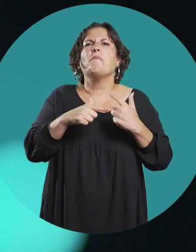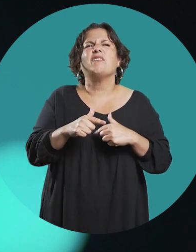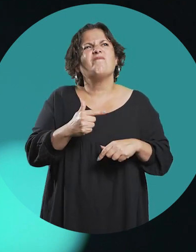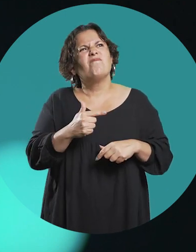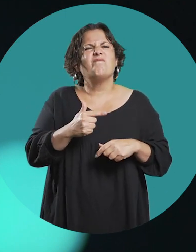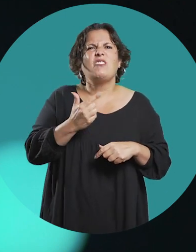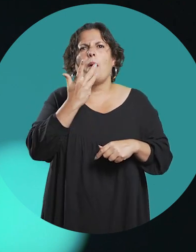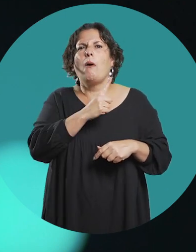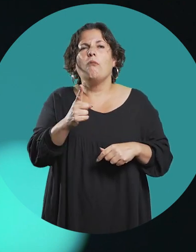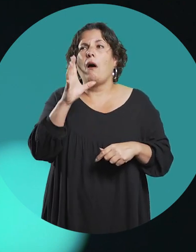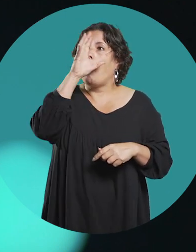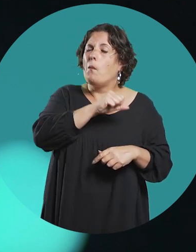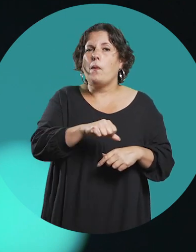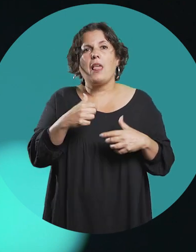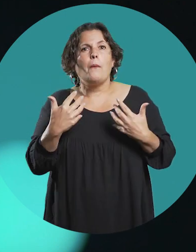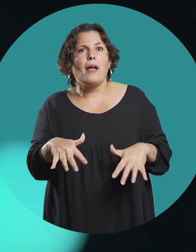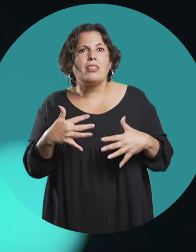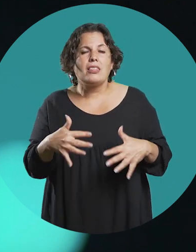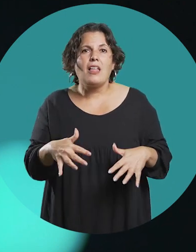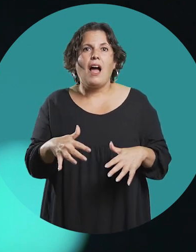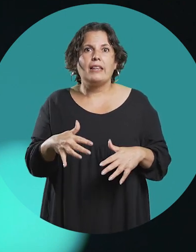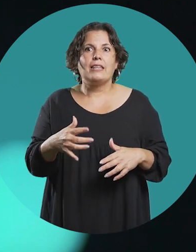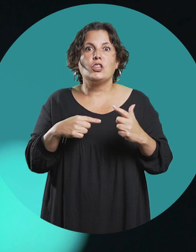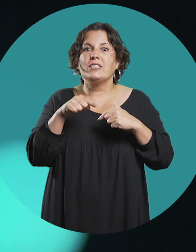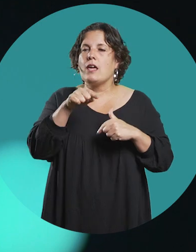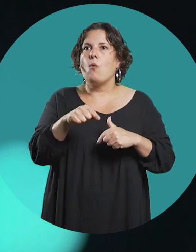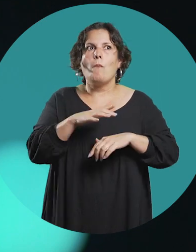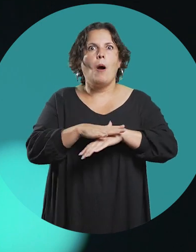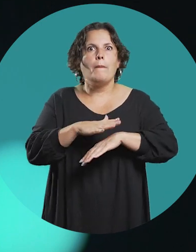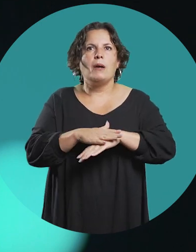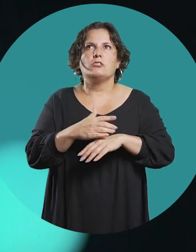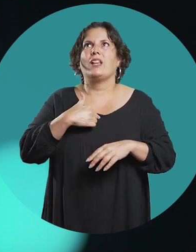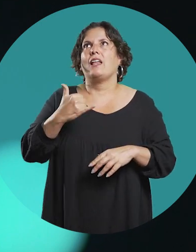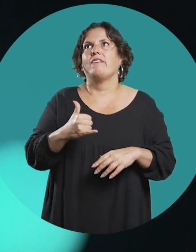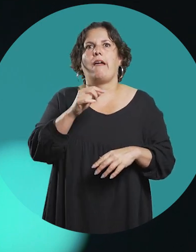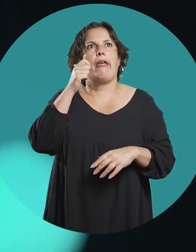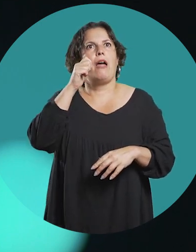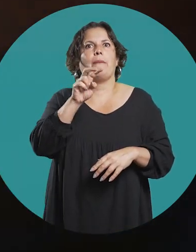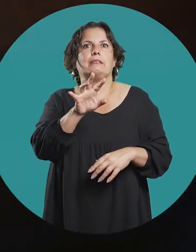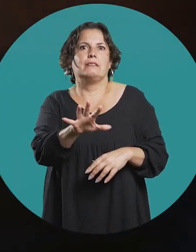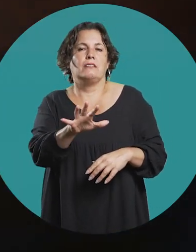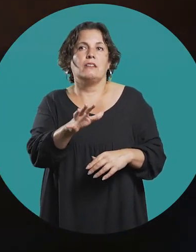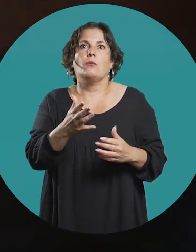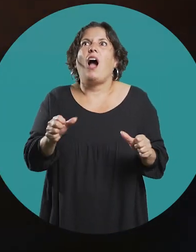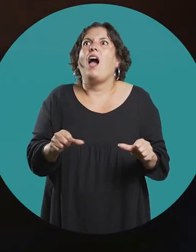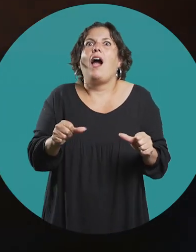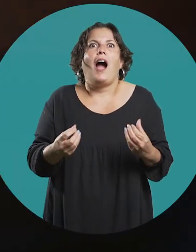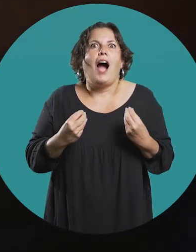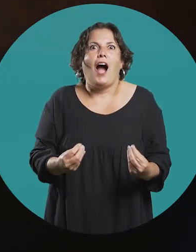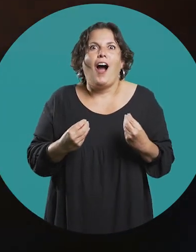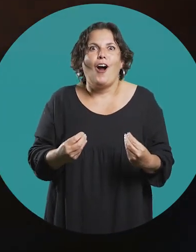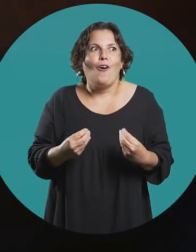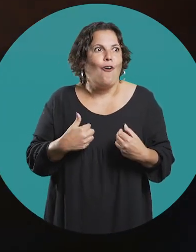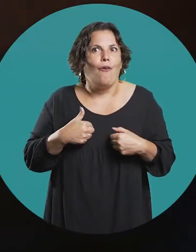gustaba nada, me aburría bastante. Y ese momento fue, y tendría unos 25 ahí, como de, bueno, ¿y qué hago, no?